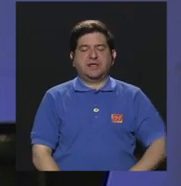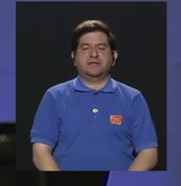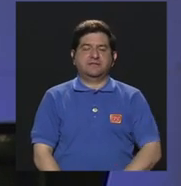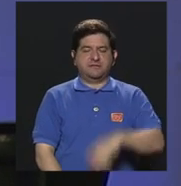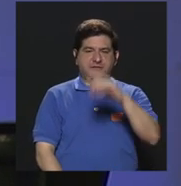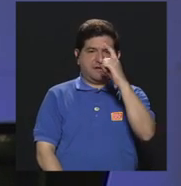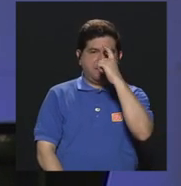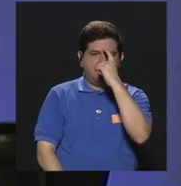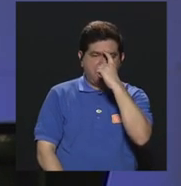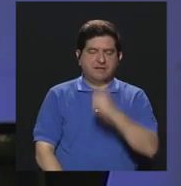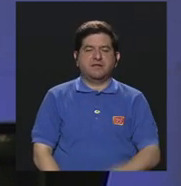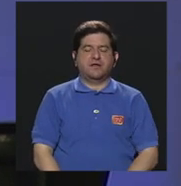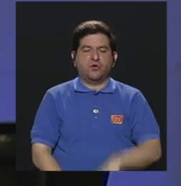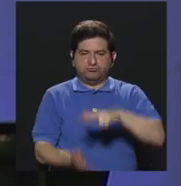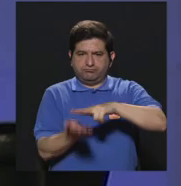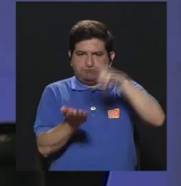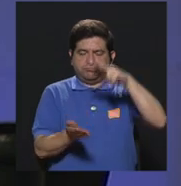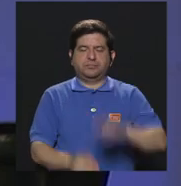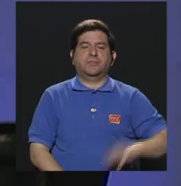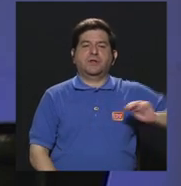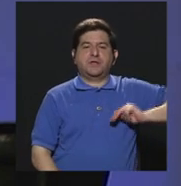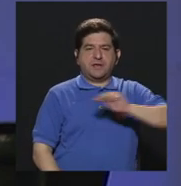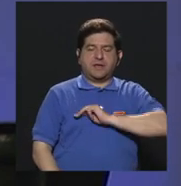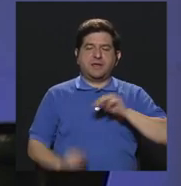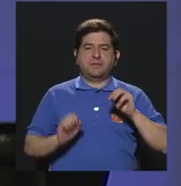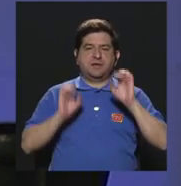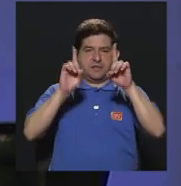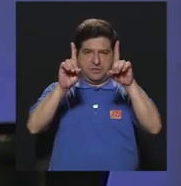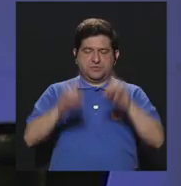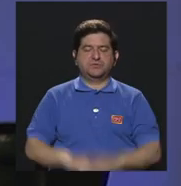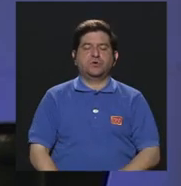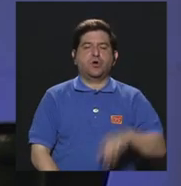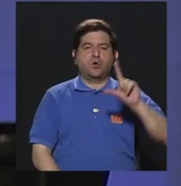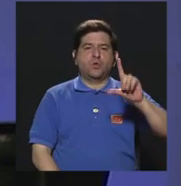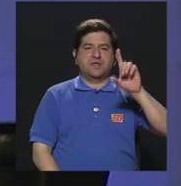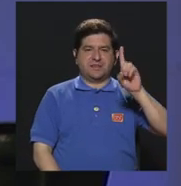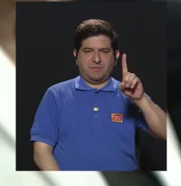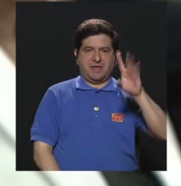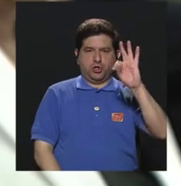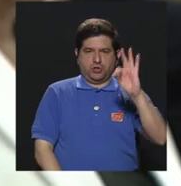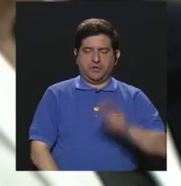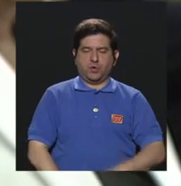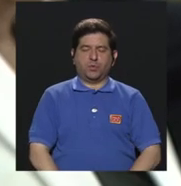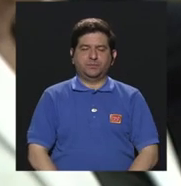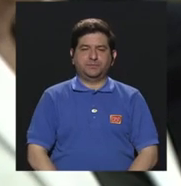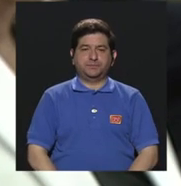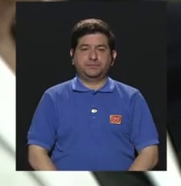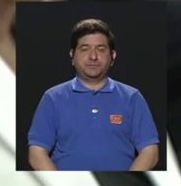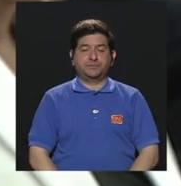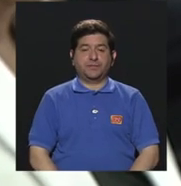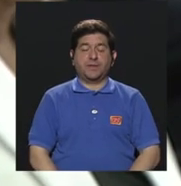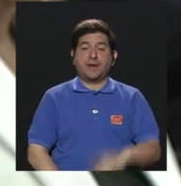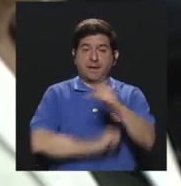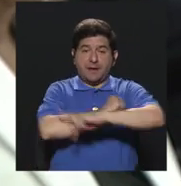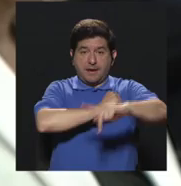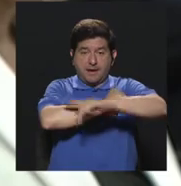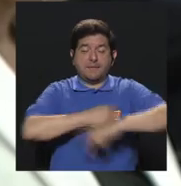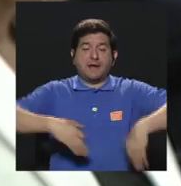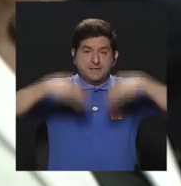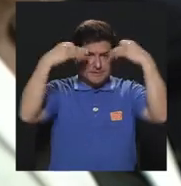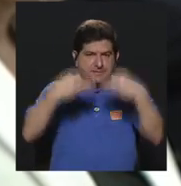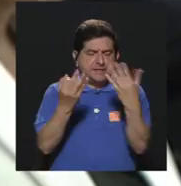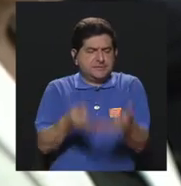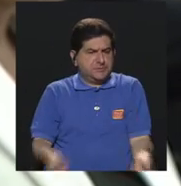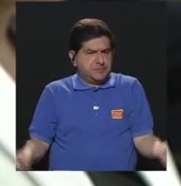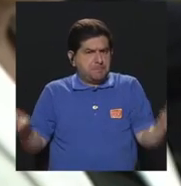Ángel Calderón Guardia y el ministro de Educación Luis Demetrio Tinoco. Con este hecho, el país tomó una de las decisiones